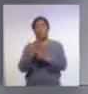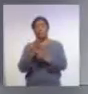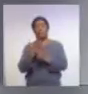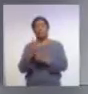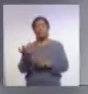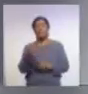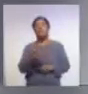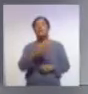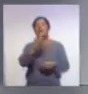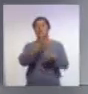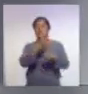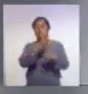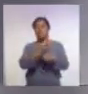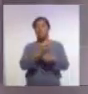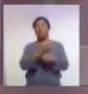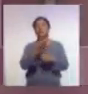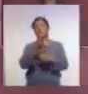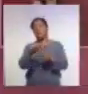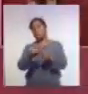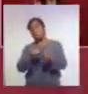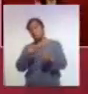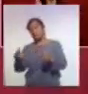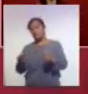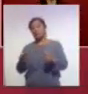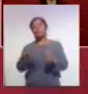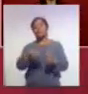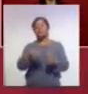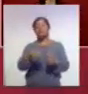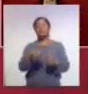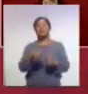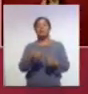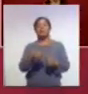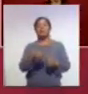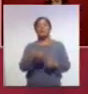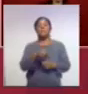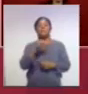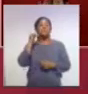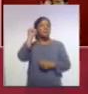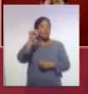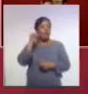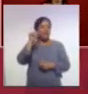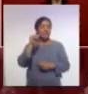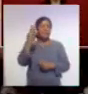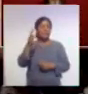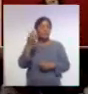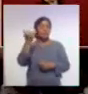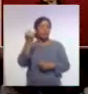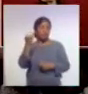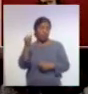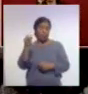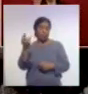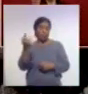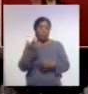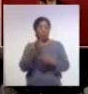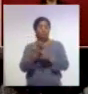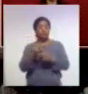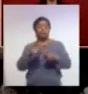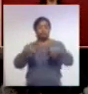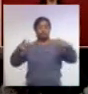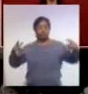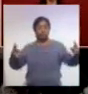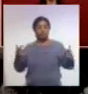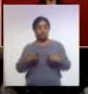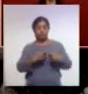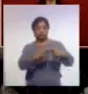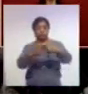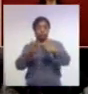el segundo trimestre de este año. El presidente Andrés Manuel López Obrador destacó el crecimiento económico del país en el segundo trimestre del año, dado